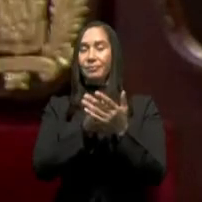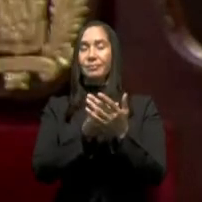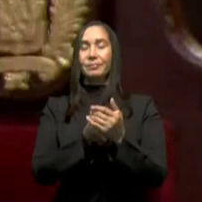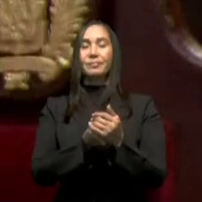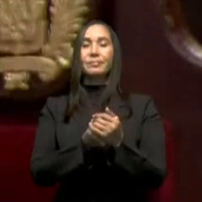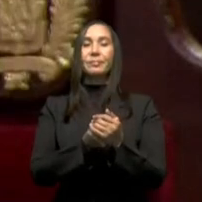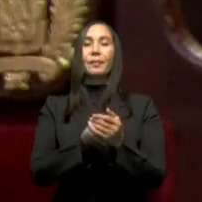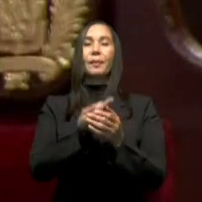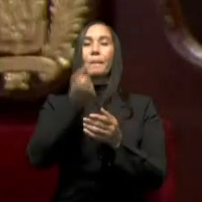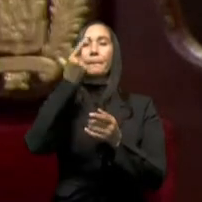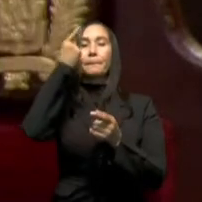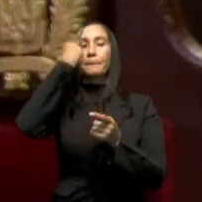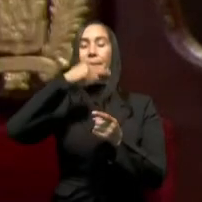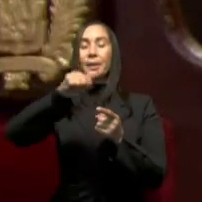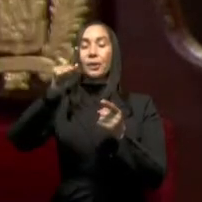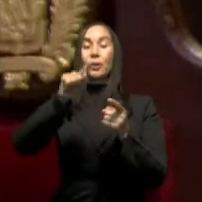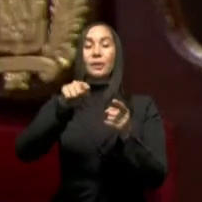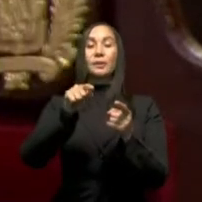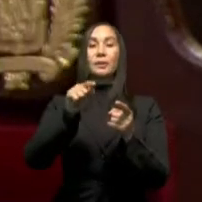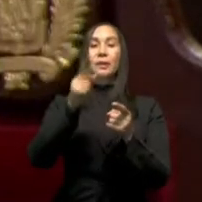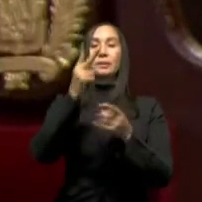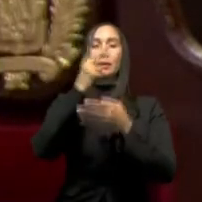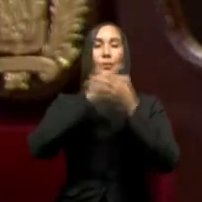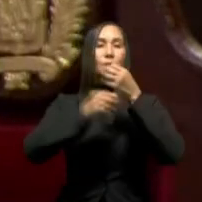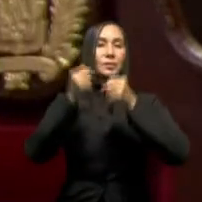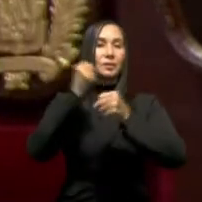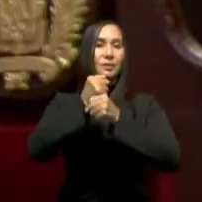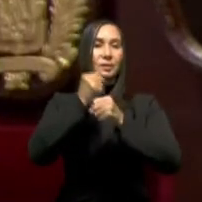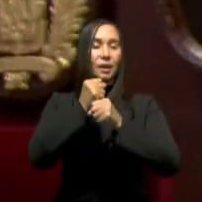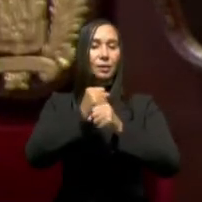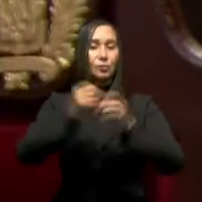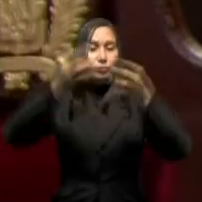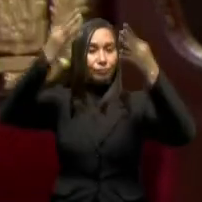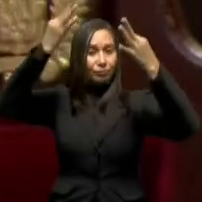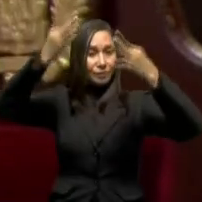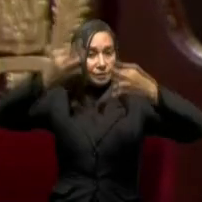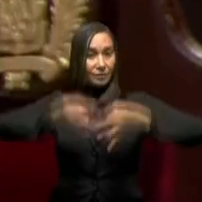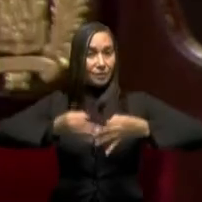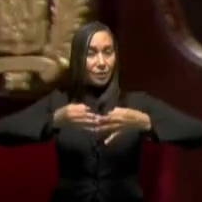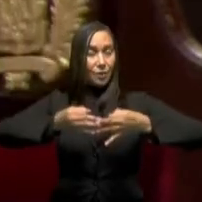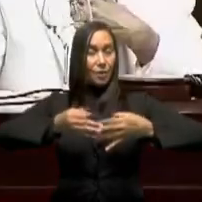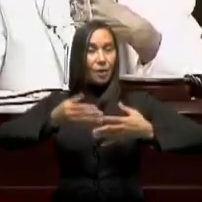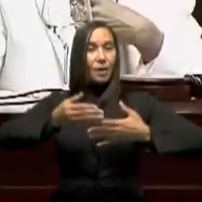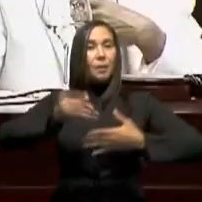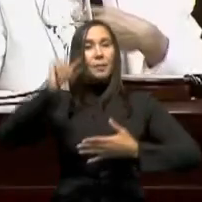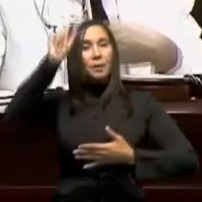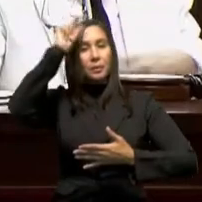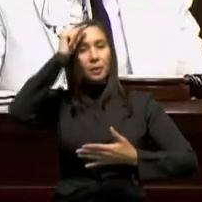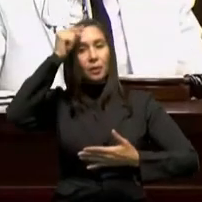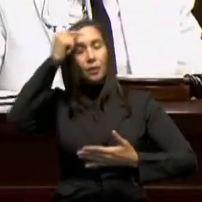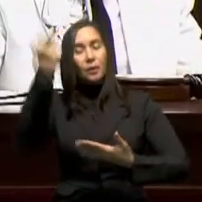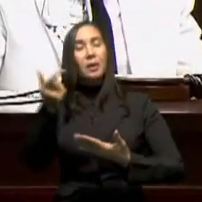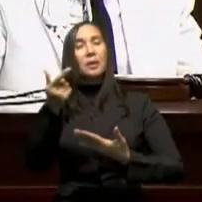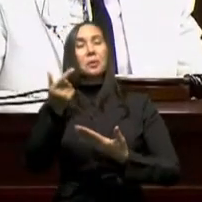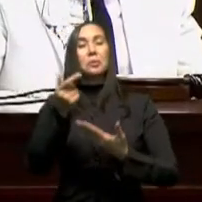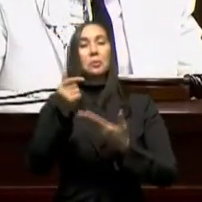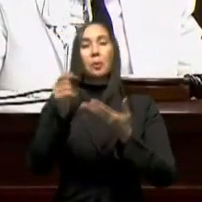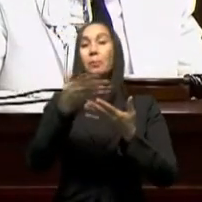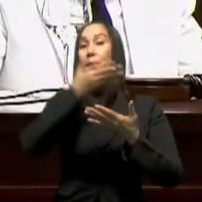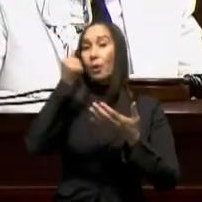embargo ese valiente paso dado hace dos décadas ha esperado que los gobiernos sucesivos lo mejoren en base a la